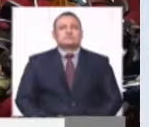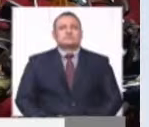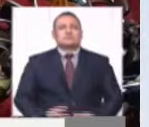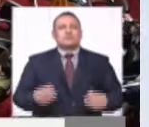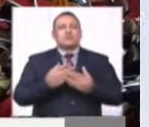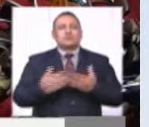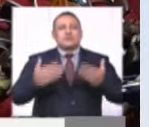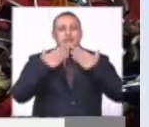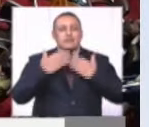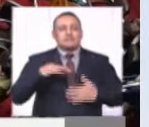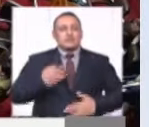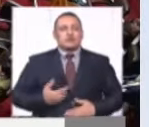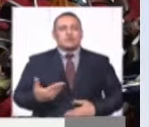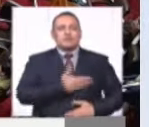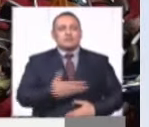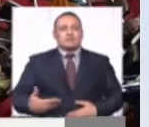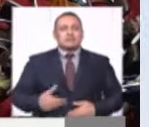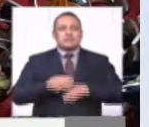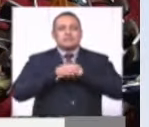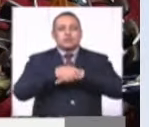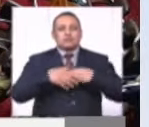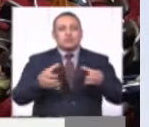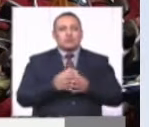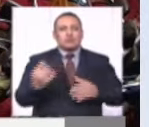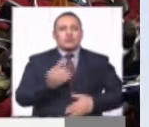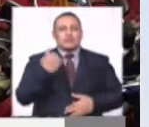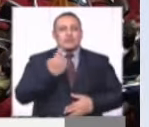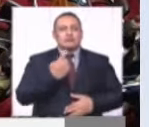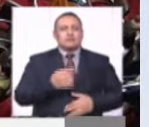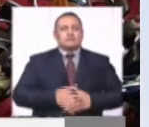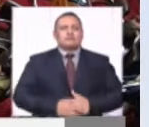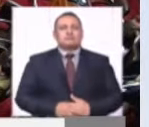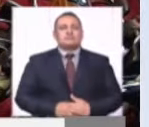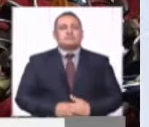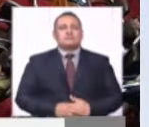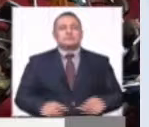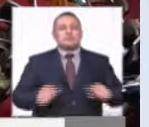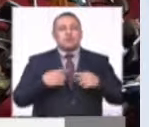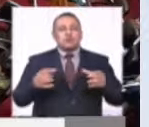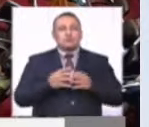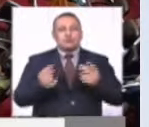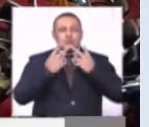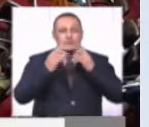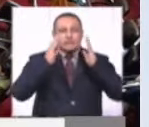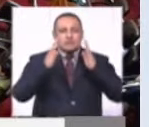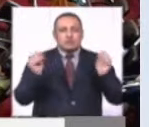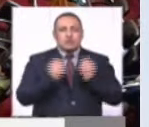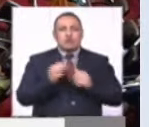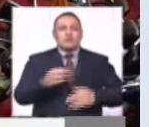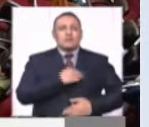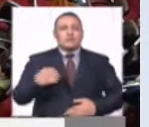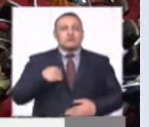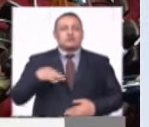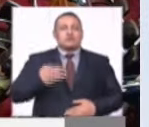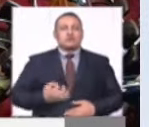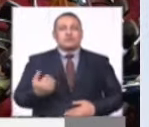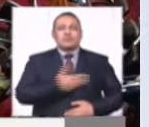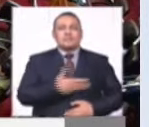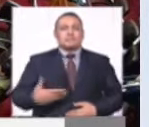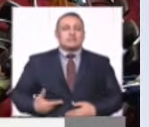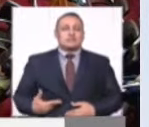Muchas gracias, señor presidente. Saludar al gabinete en pleno. Nosotros veníamos a escuchar al premier, señor